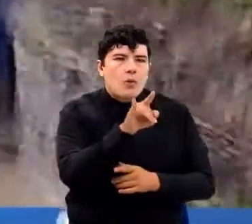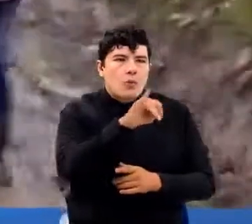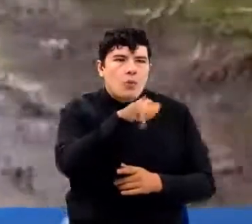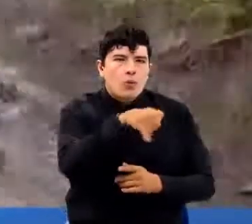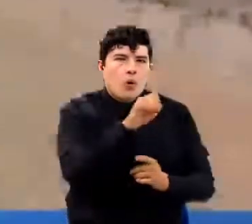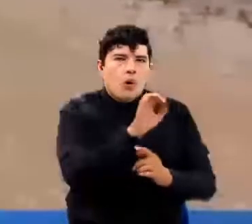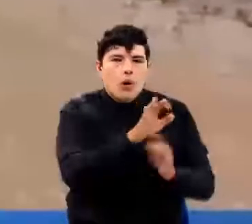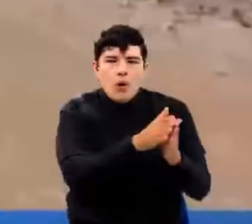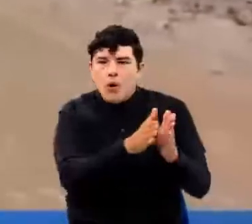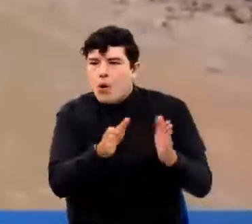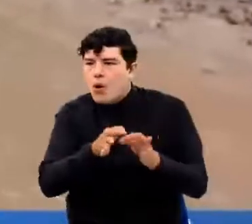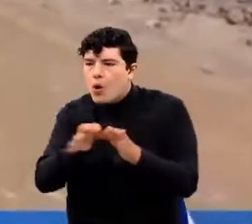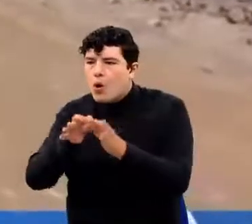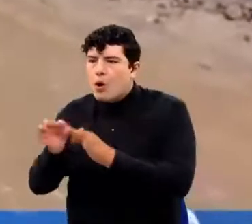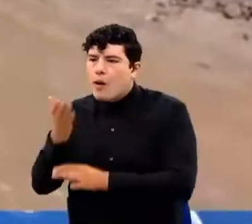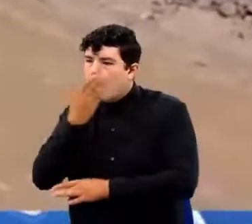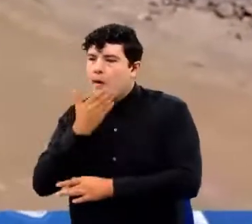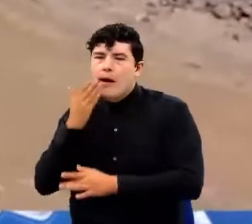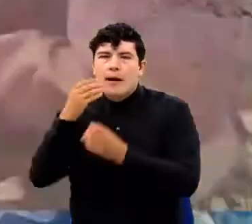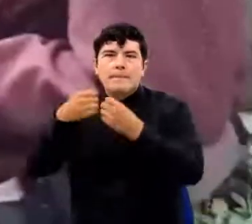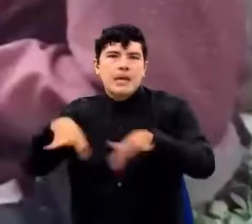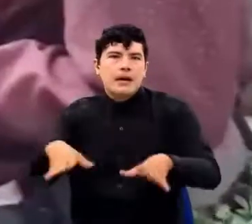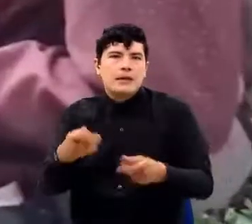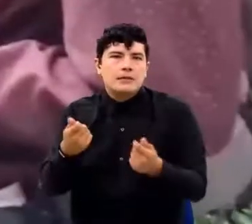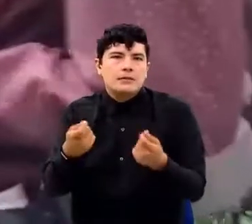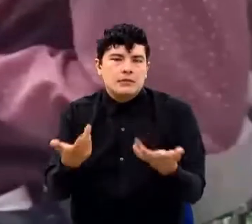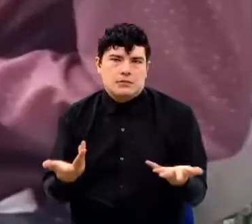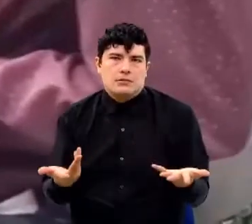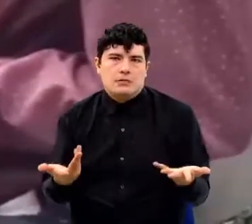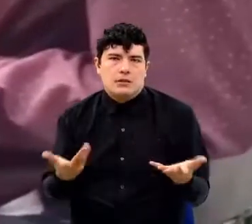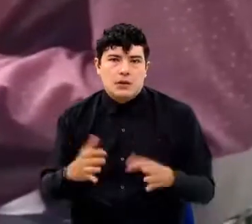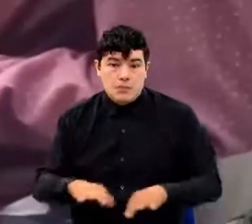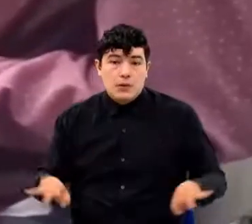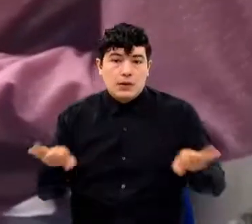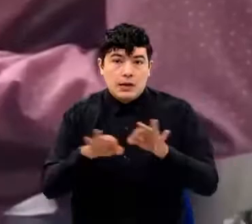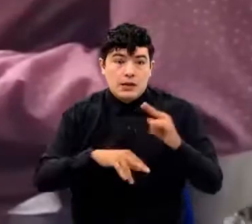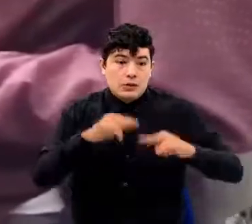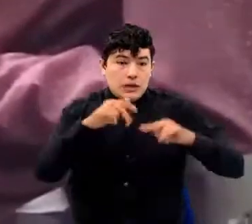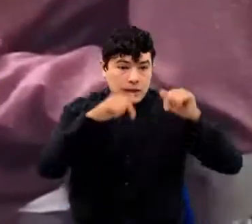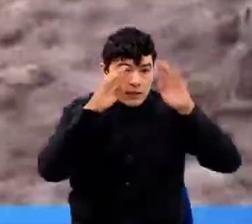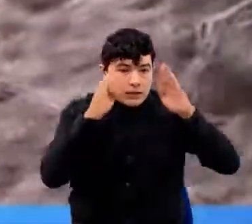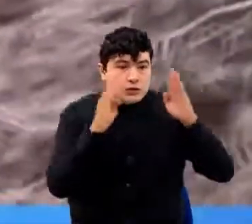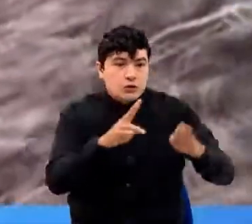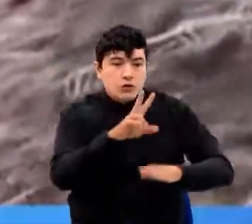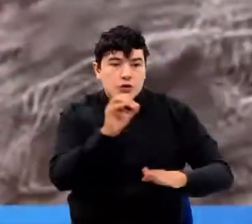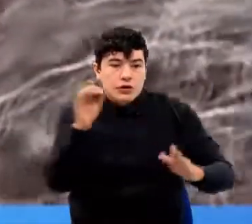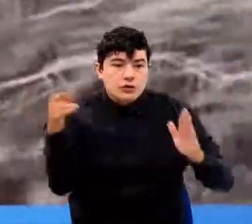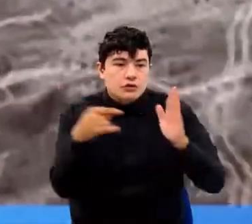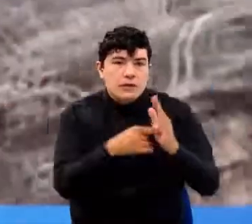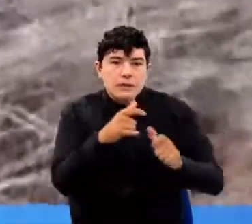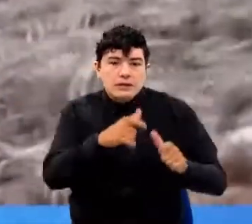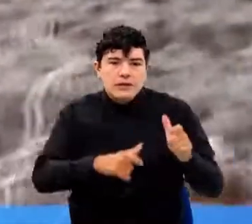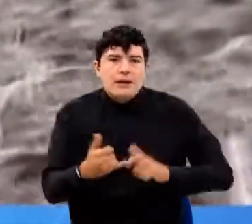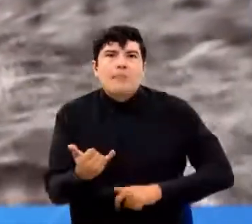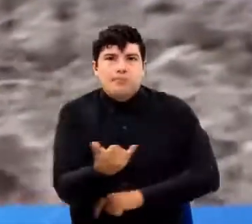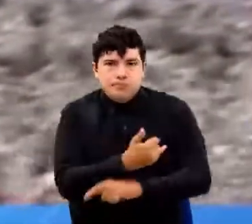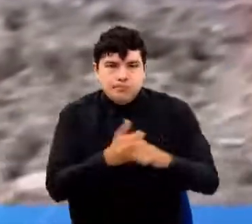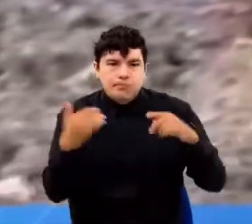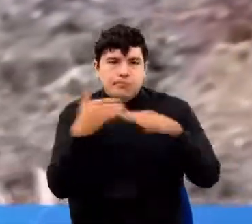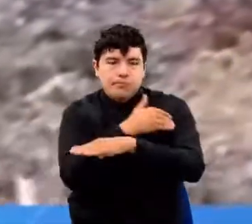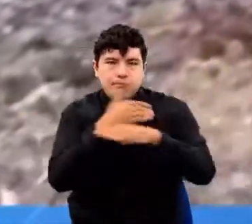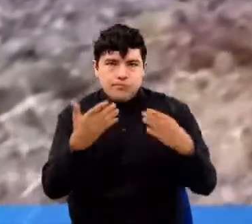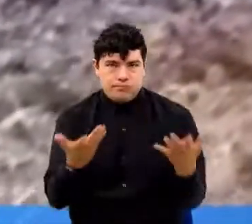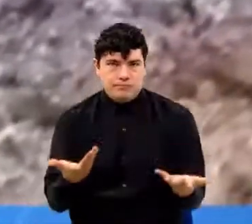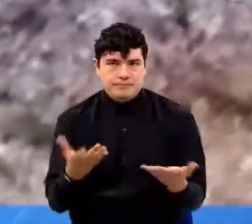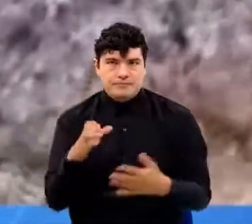servicios. La obra más importante que tenemos nosotros, que atiende casi a 200 mil personas, es la vía. El problema de movilidad por la transversal